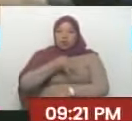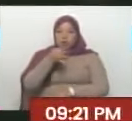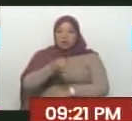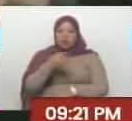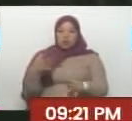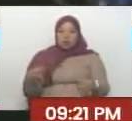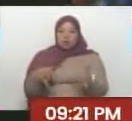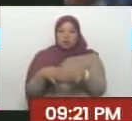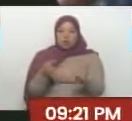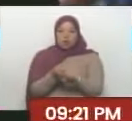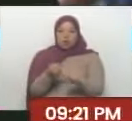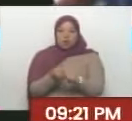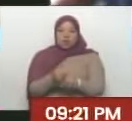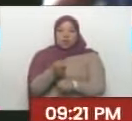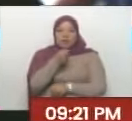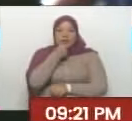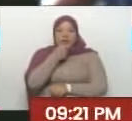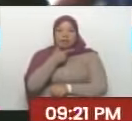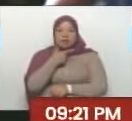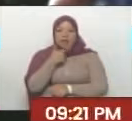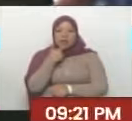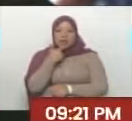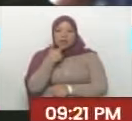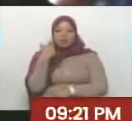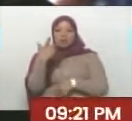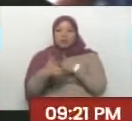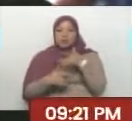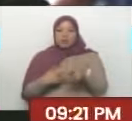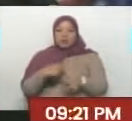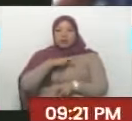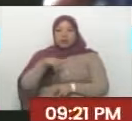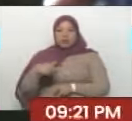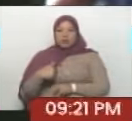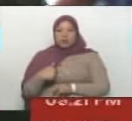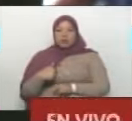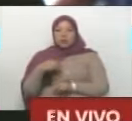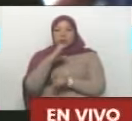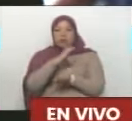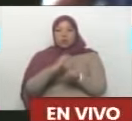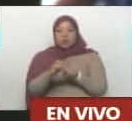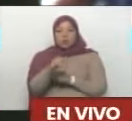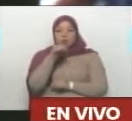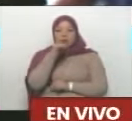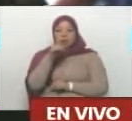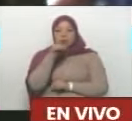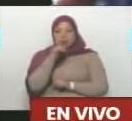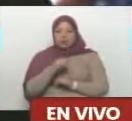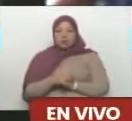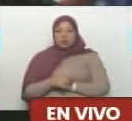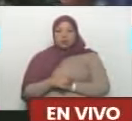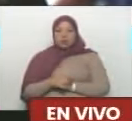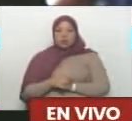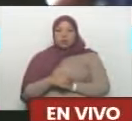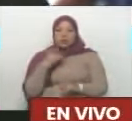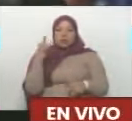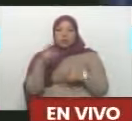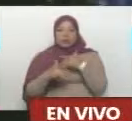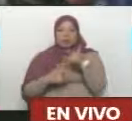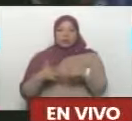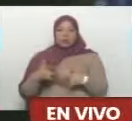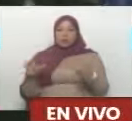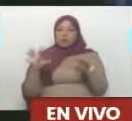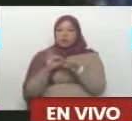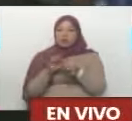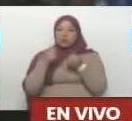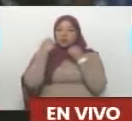esta agrupación de Caucagua es como un modelo cultural tiene las características de